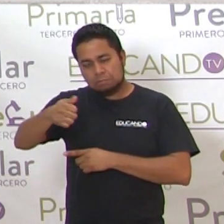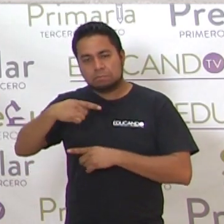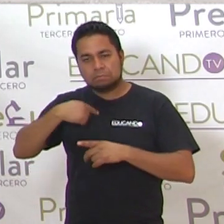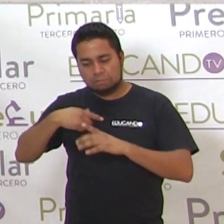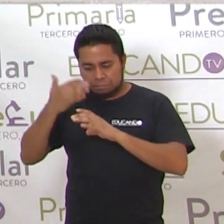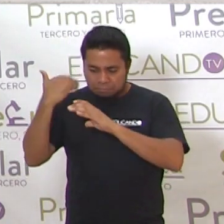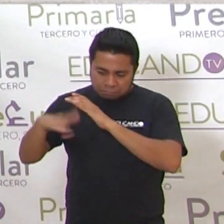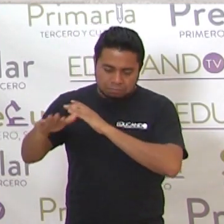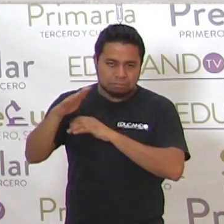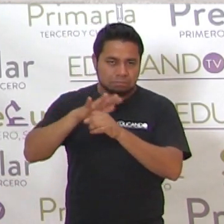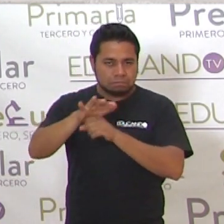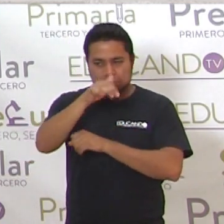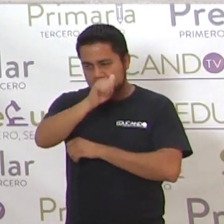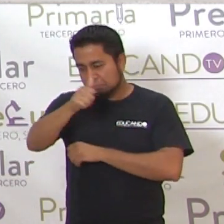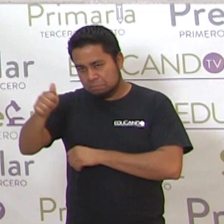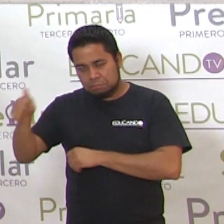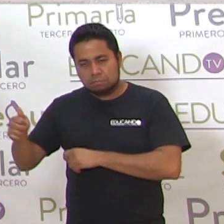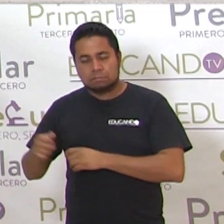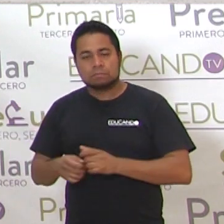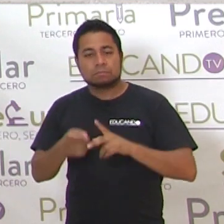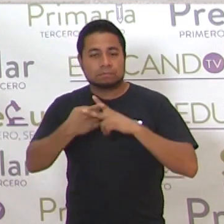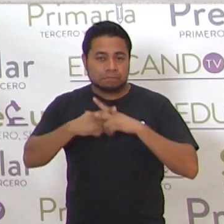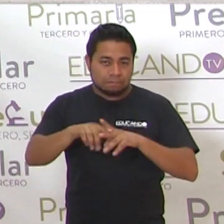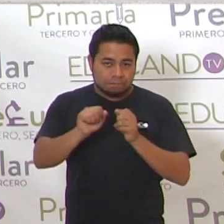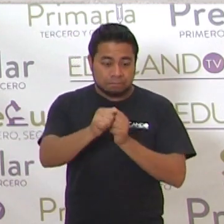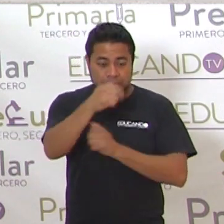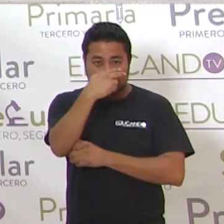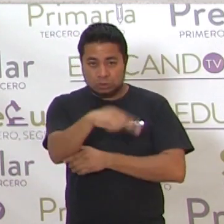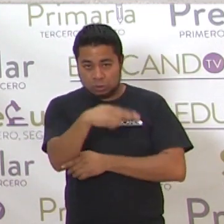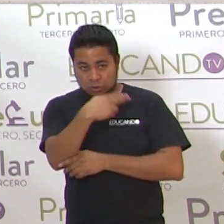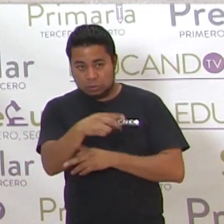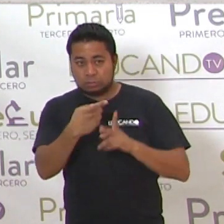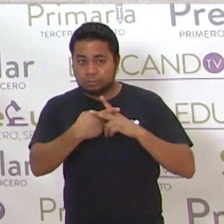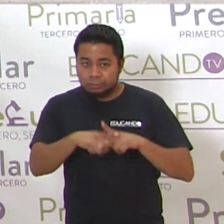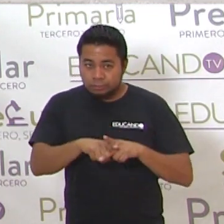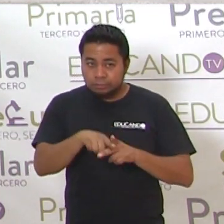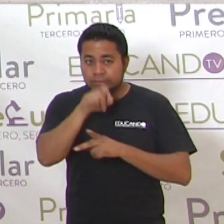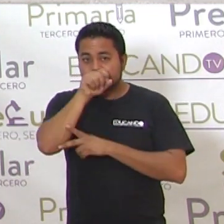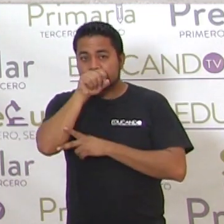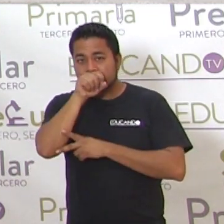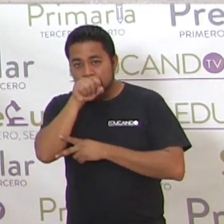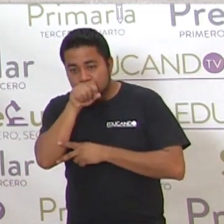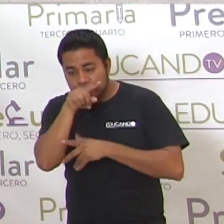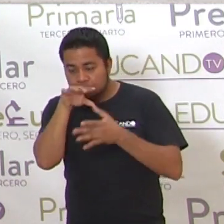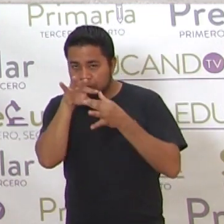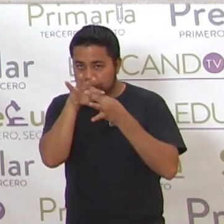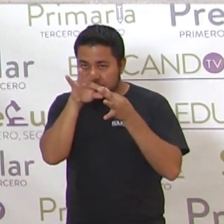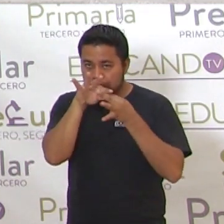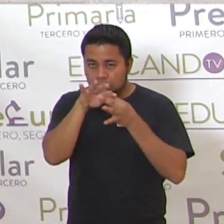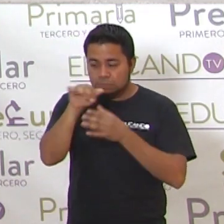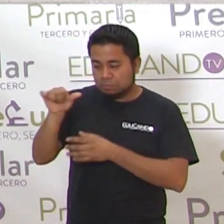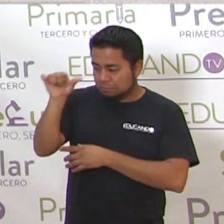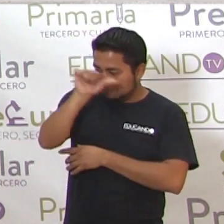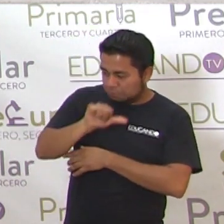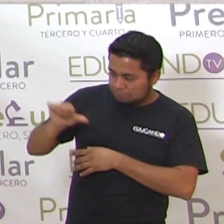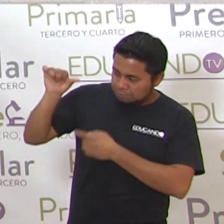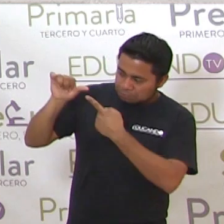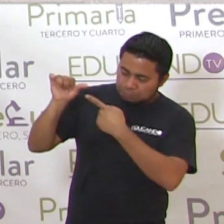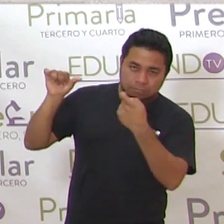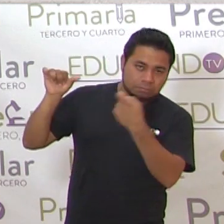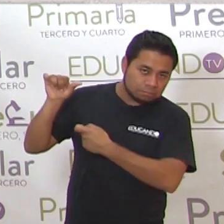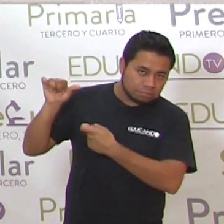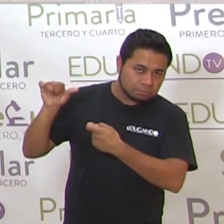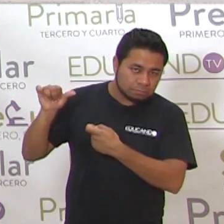de correo electrónico bien empezando por el nombre hablamos también lo que significa la arroba la